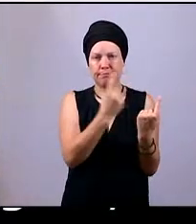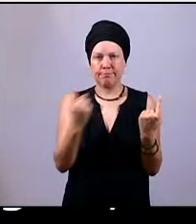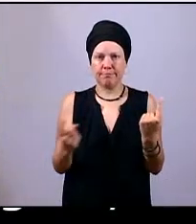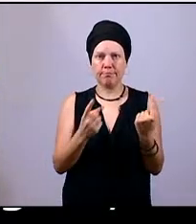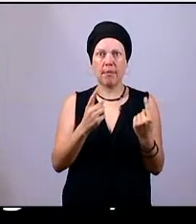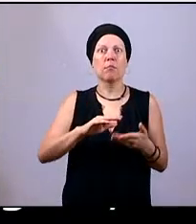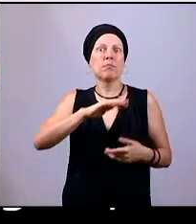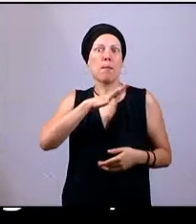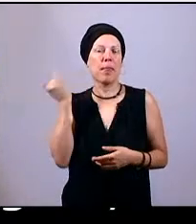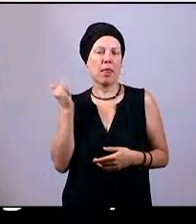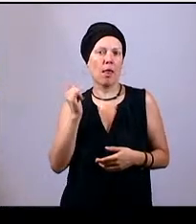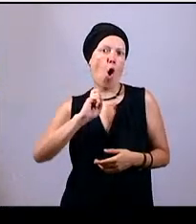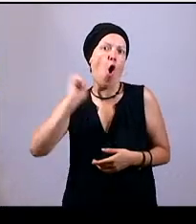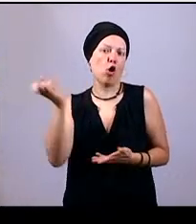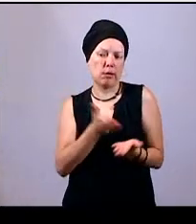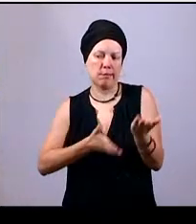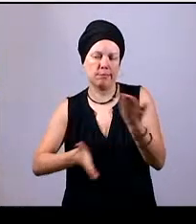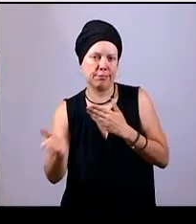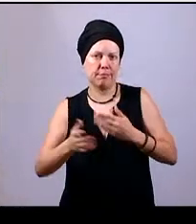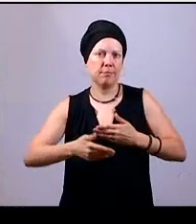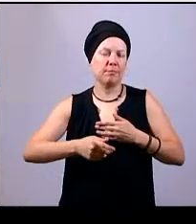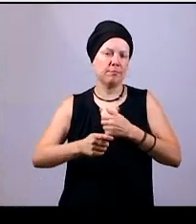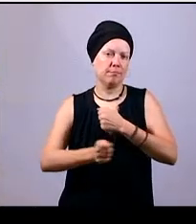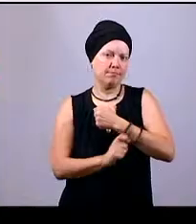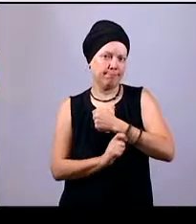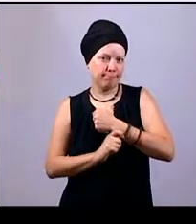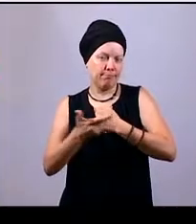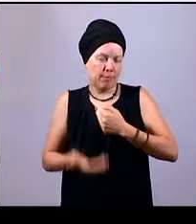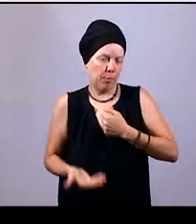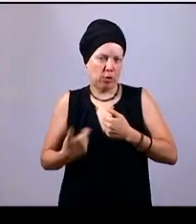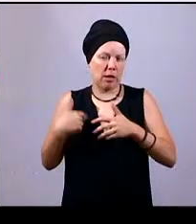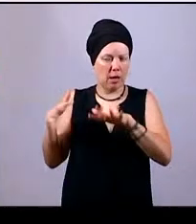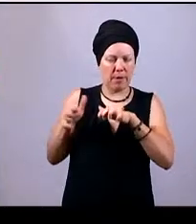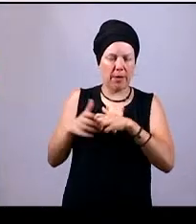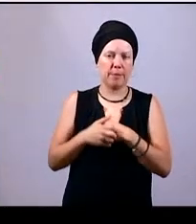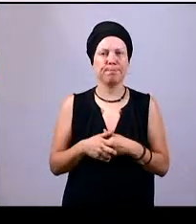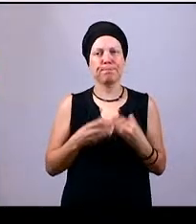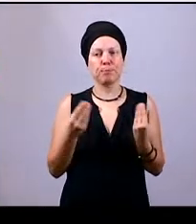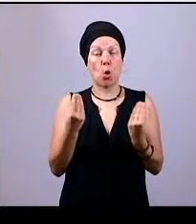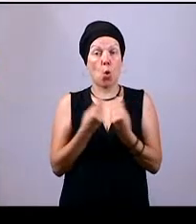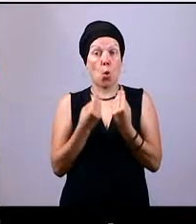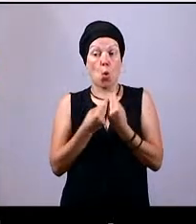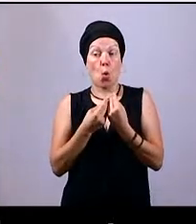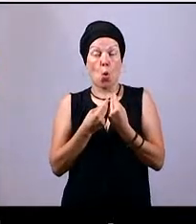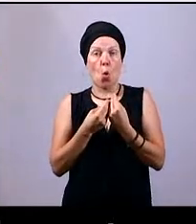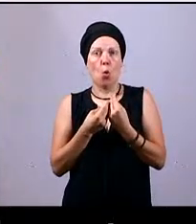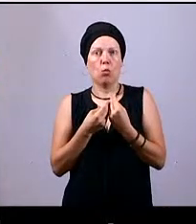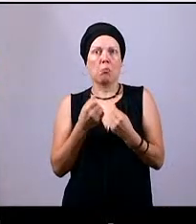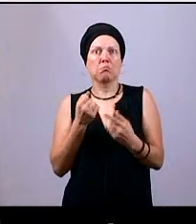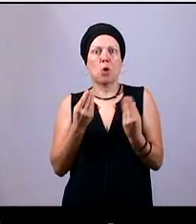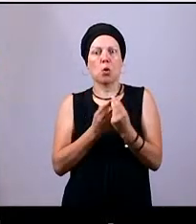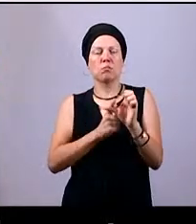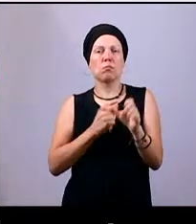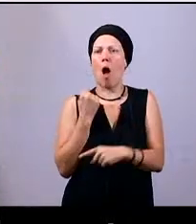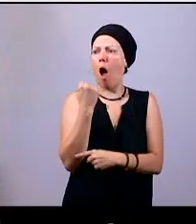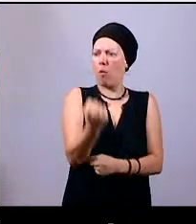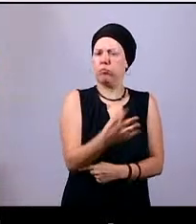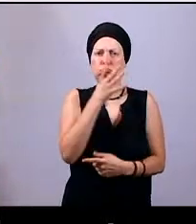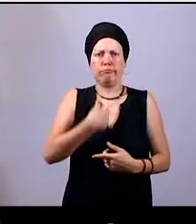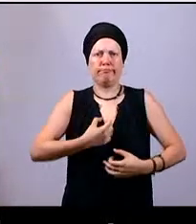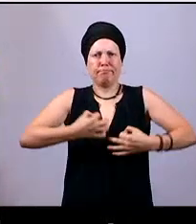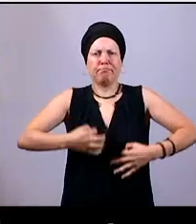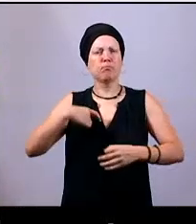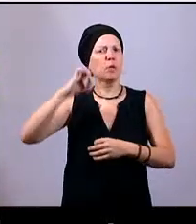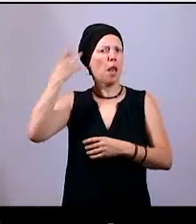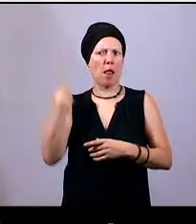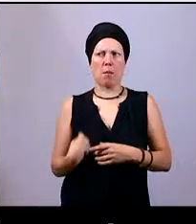transversales claves en el sector del comercio digital. La Junta apuesta de esta manera de forma decidida por iniciativas